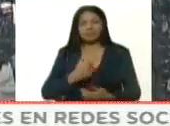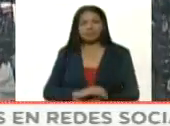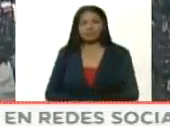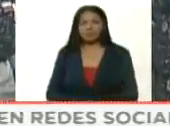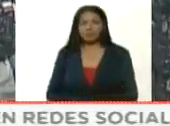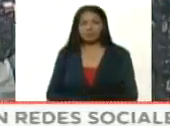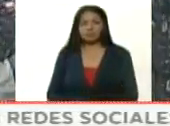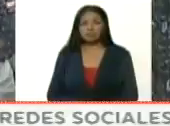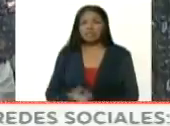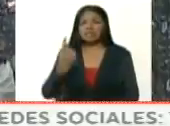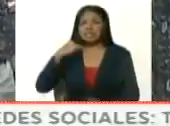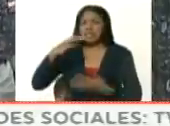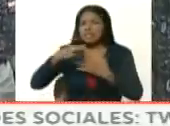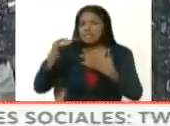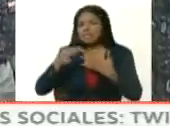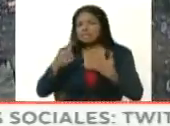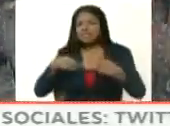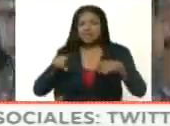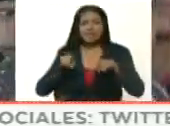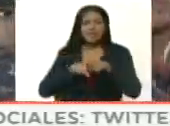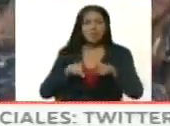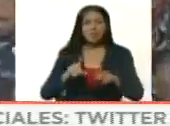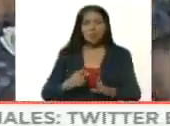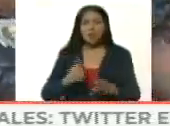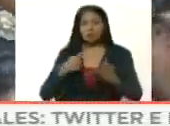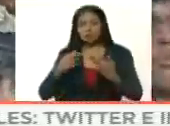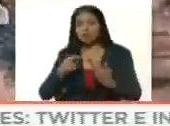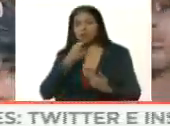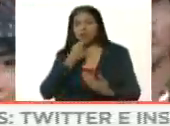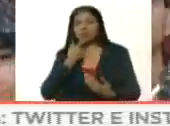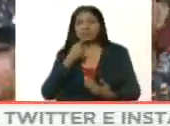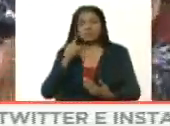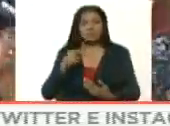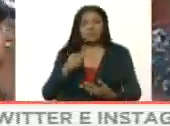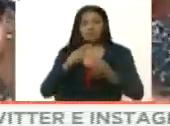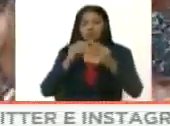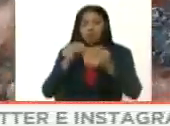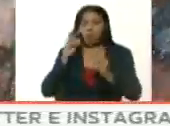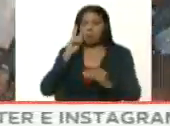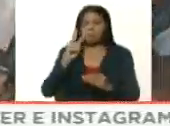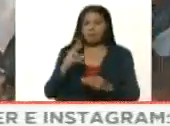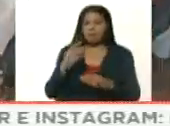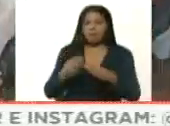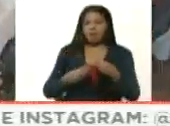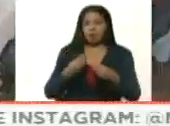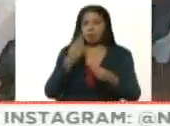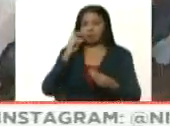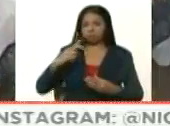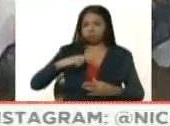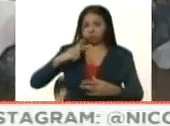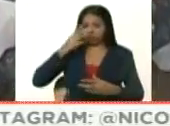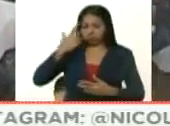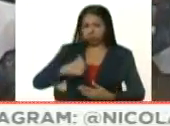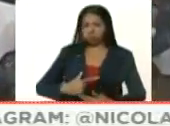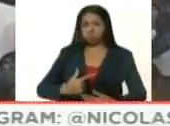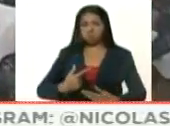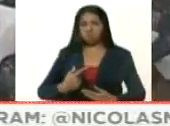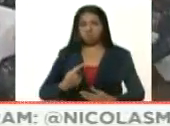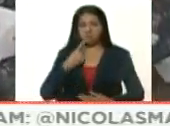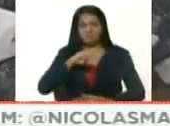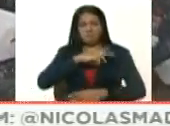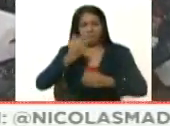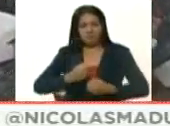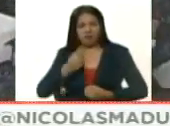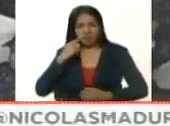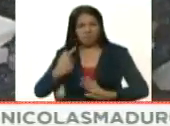Tiene sus detalles, ¿eh? Tiene sus detalles, sus cosas bonitas. Todo tiene que ser presentable, tenga carácter,